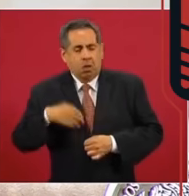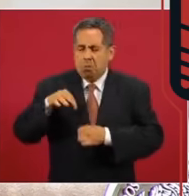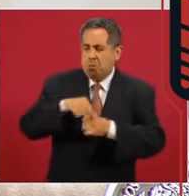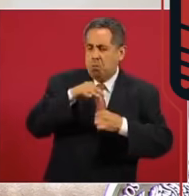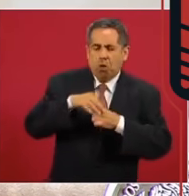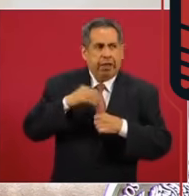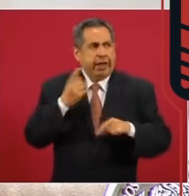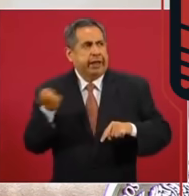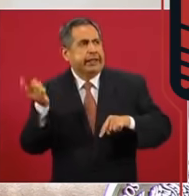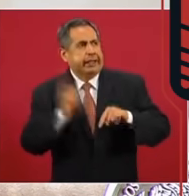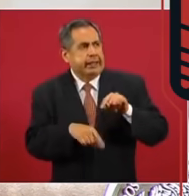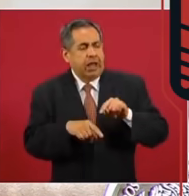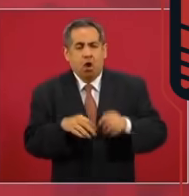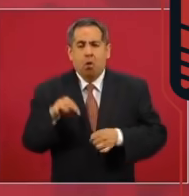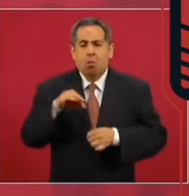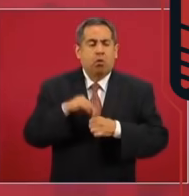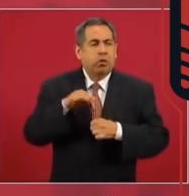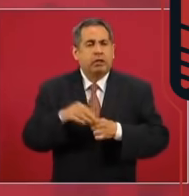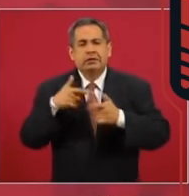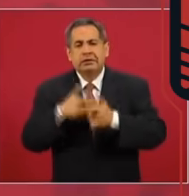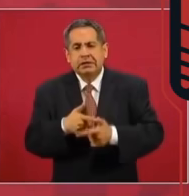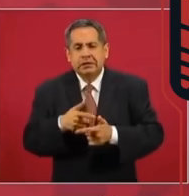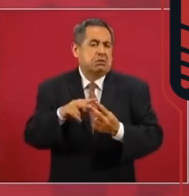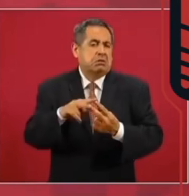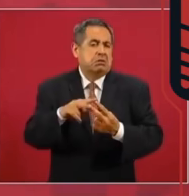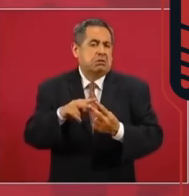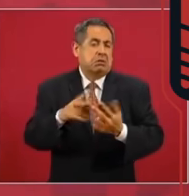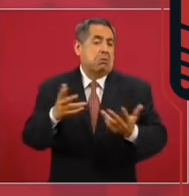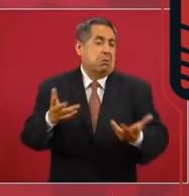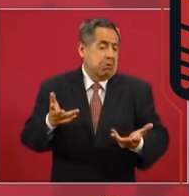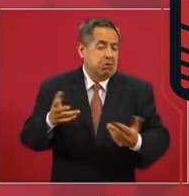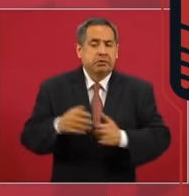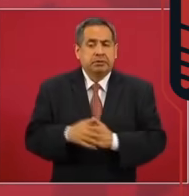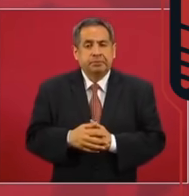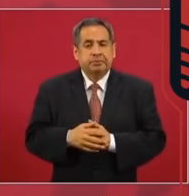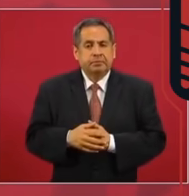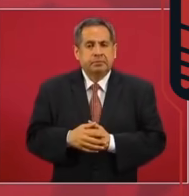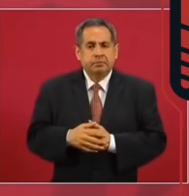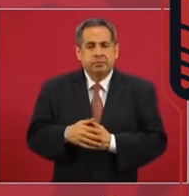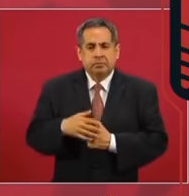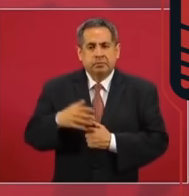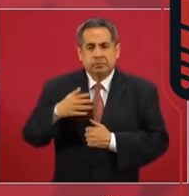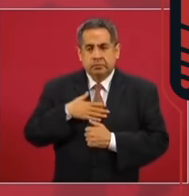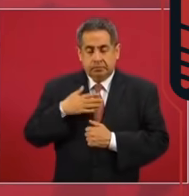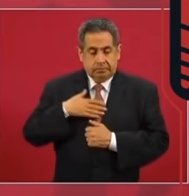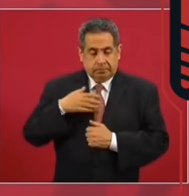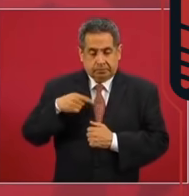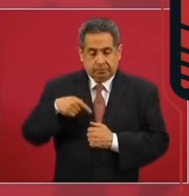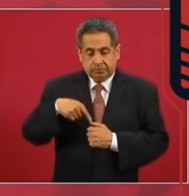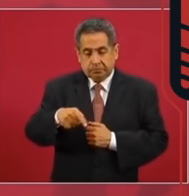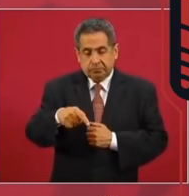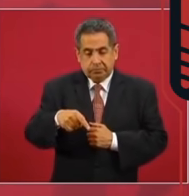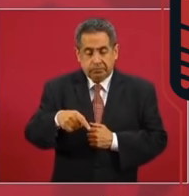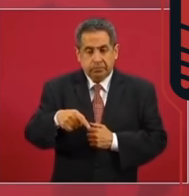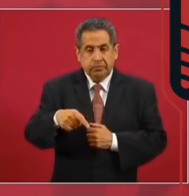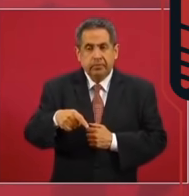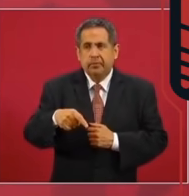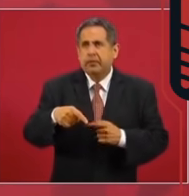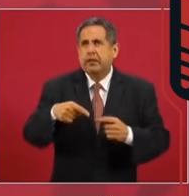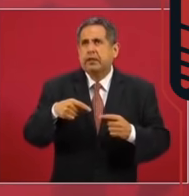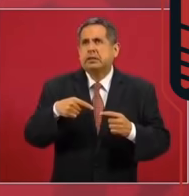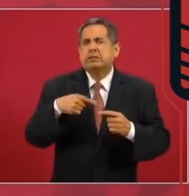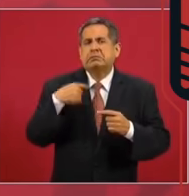Entonces, yo en el primer trimestre del